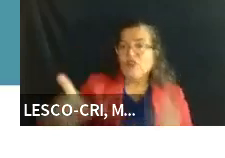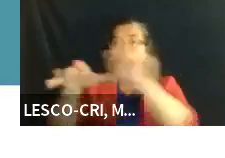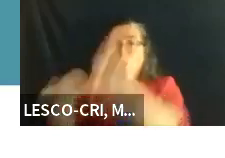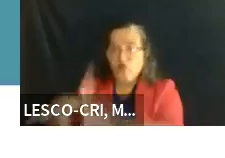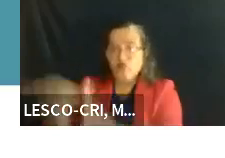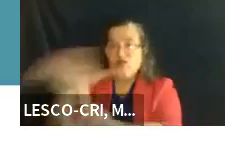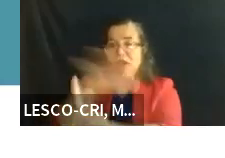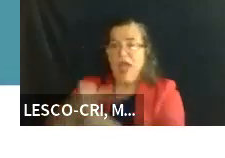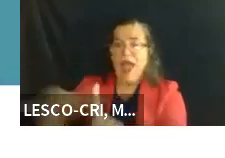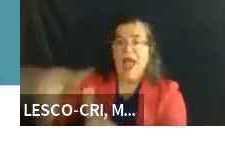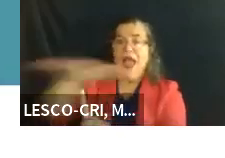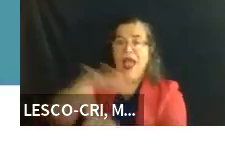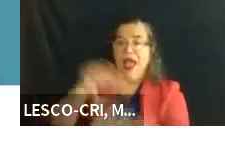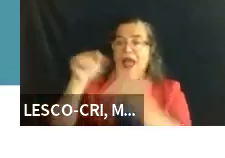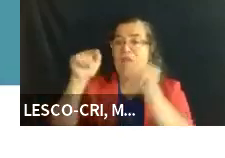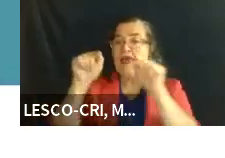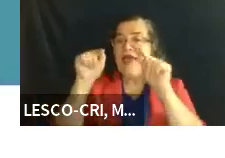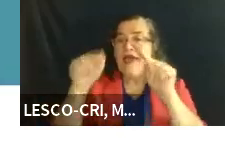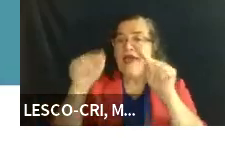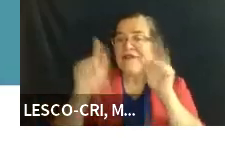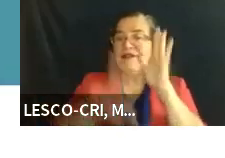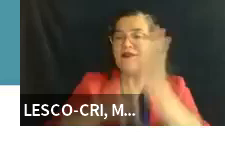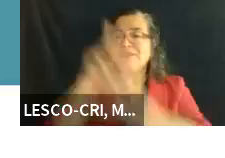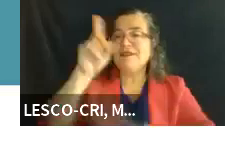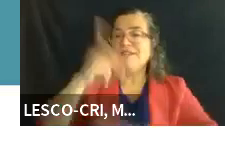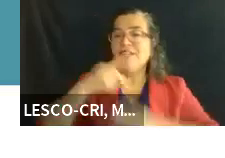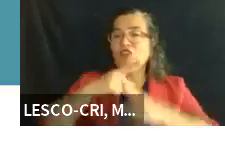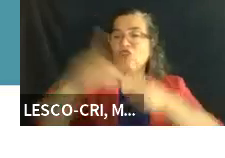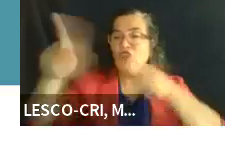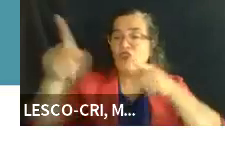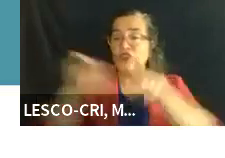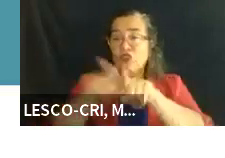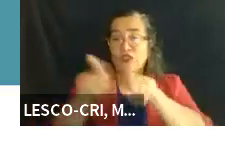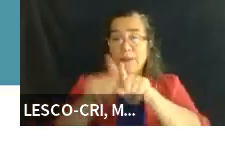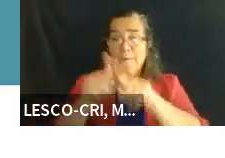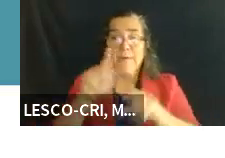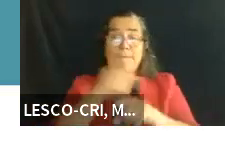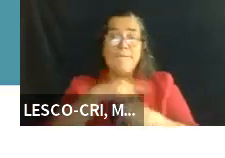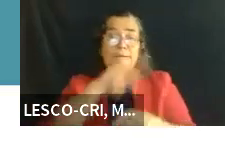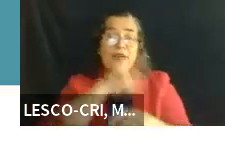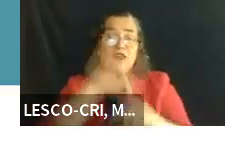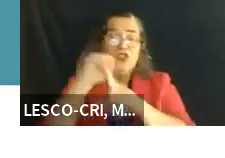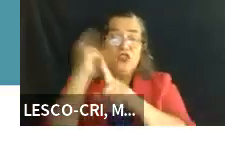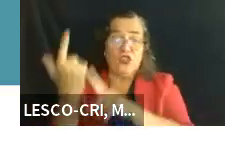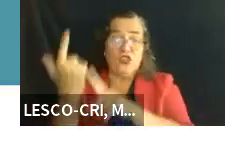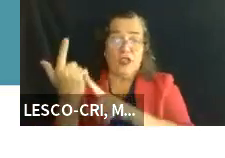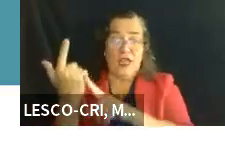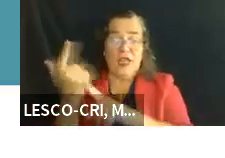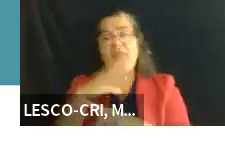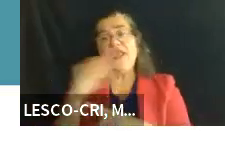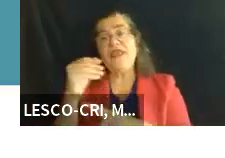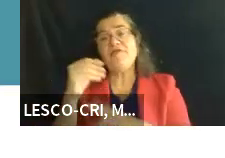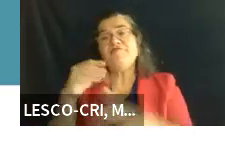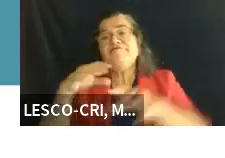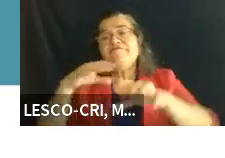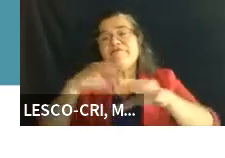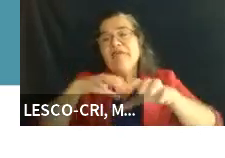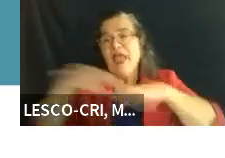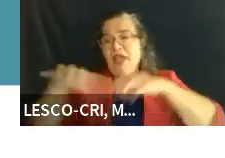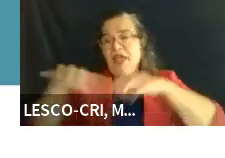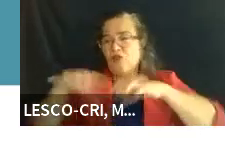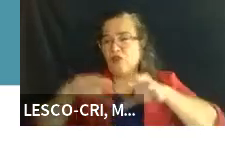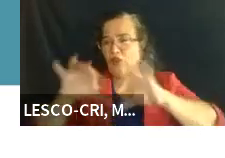y que conlleva no solo a su desarrollo profesional, sino también personal y social. Y por último, implica una actuación efectiva, es